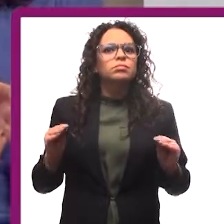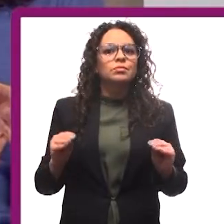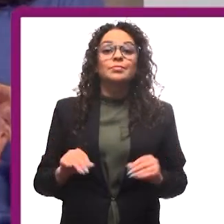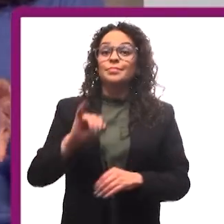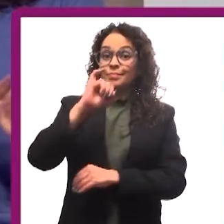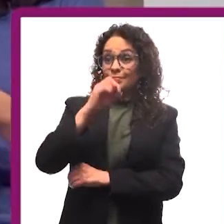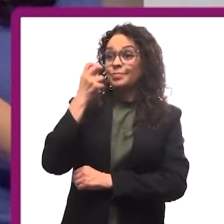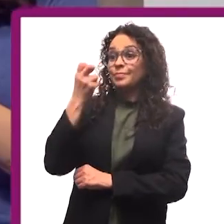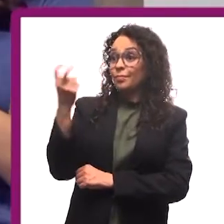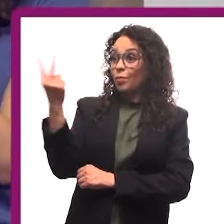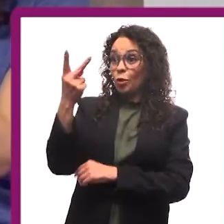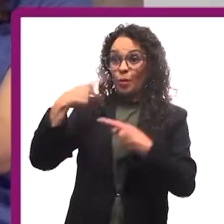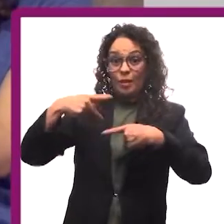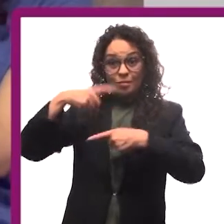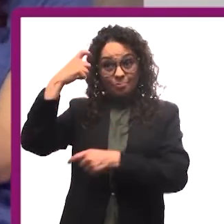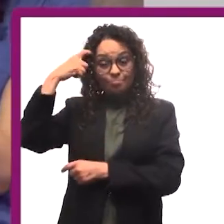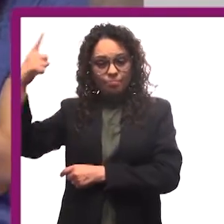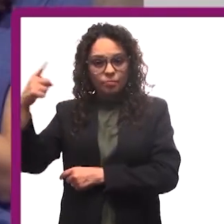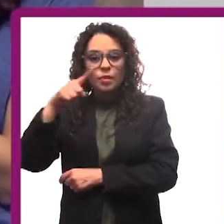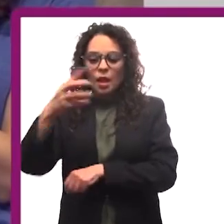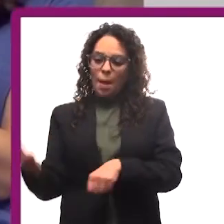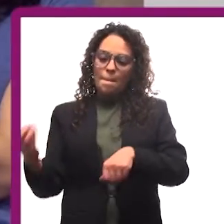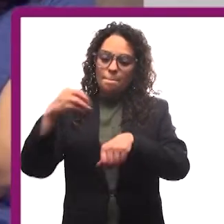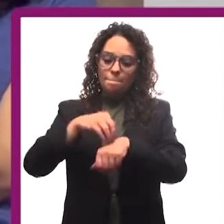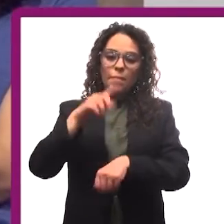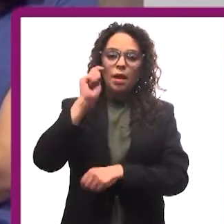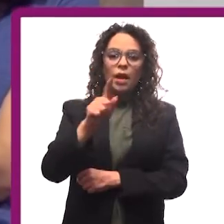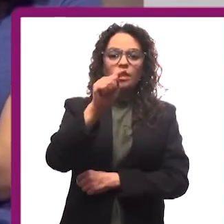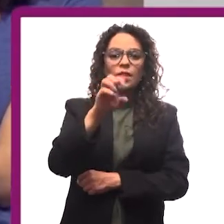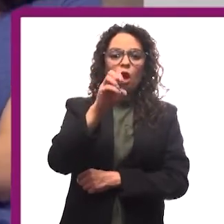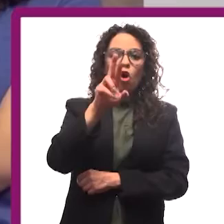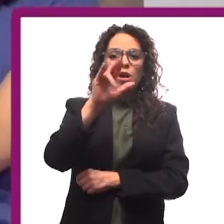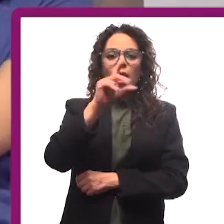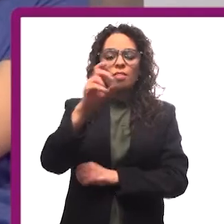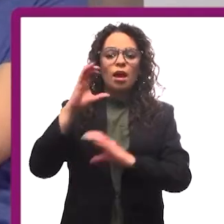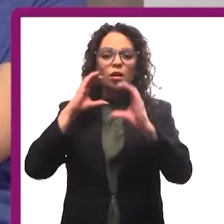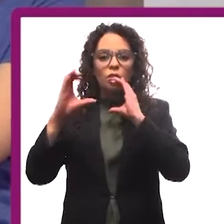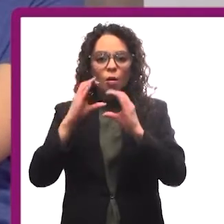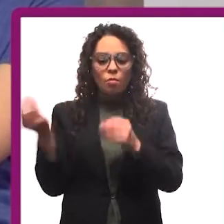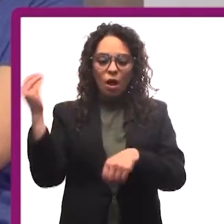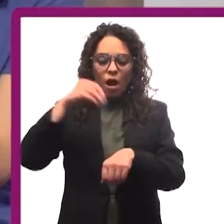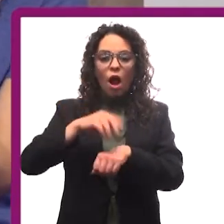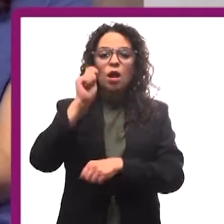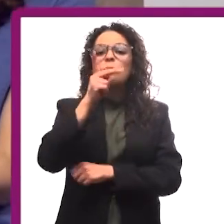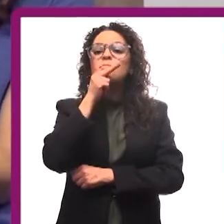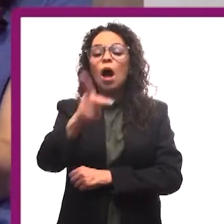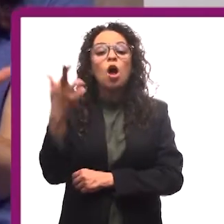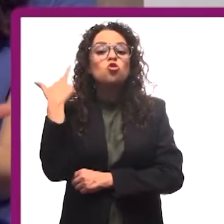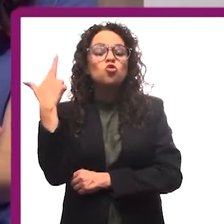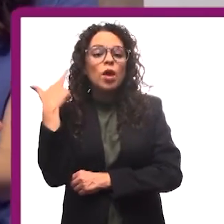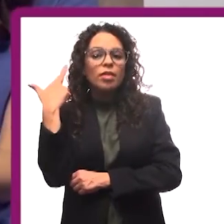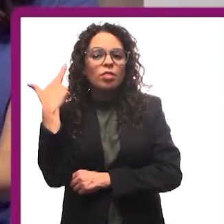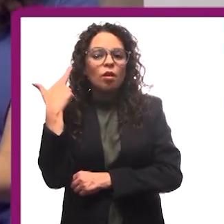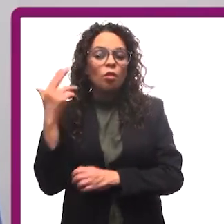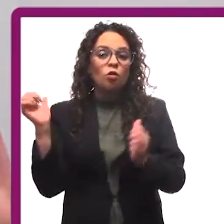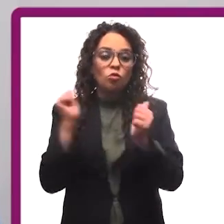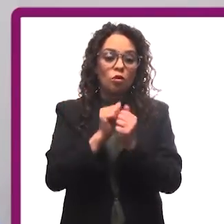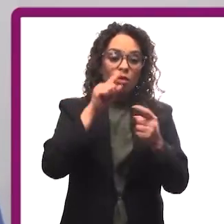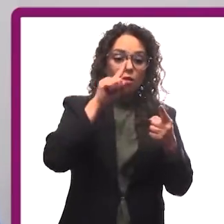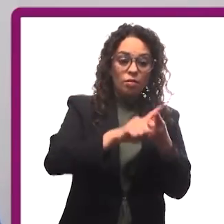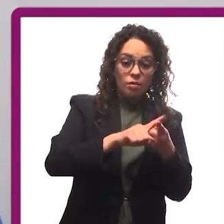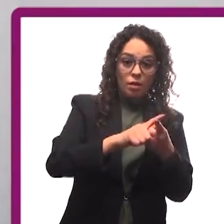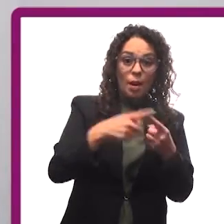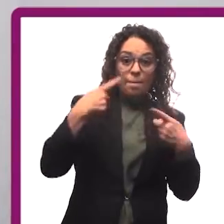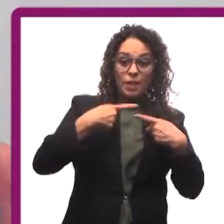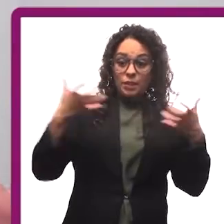notaron esto, agregaron el factor ruido a su teoría de comunicación, además de desarrollar un poco más al emisor y al receptor, que si se